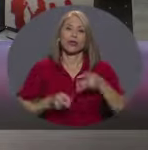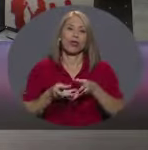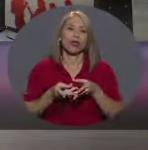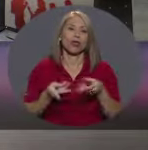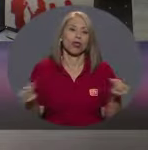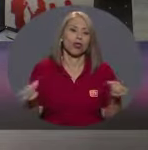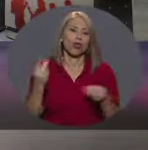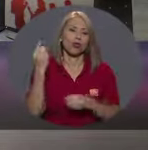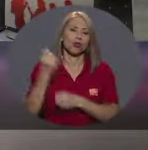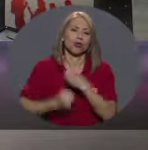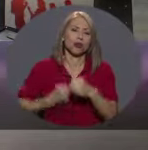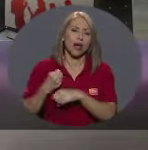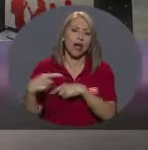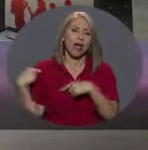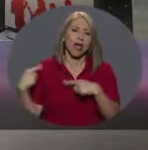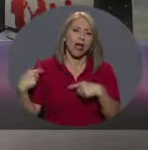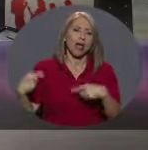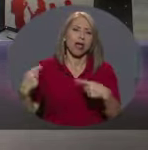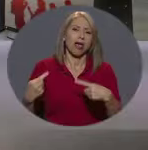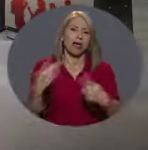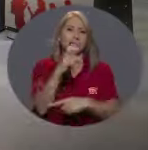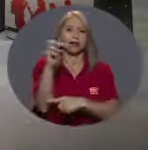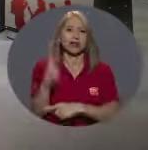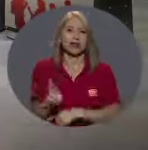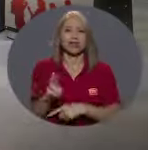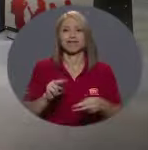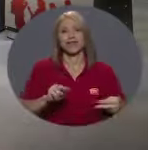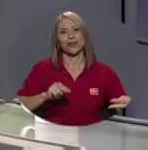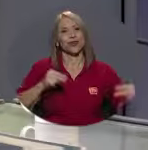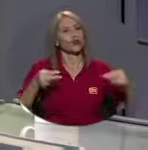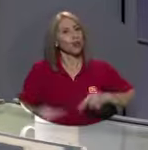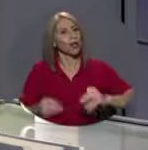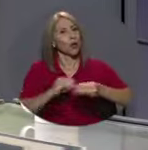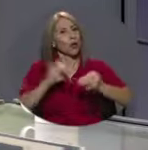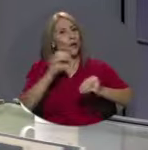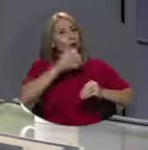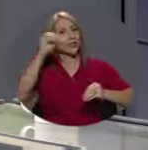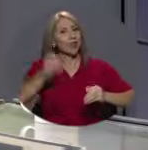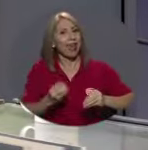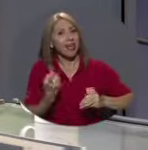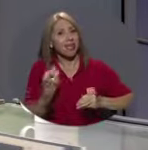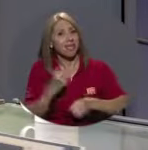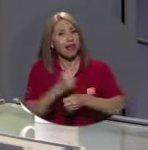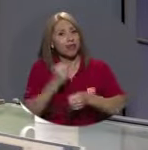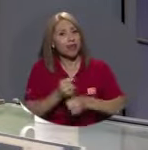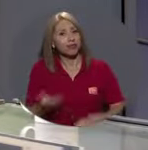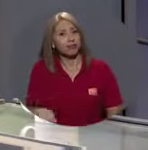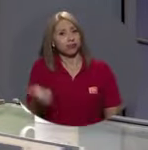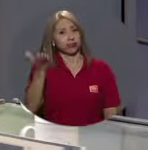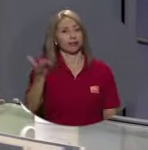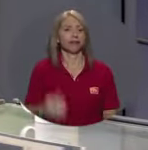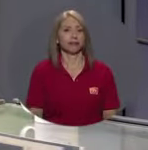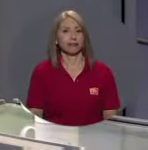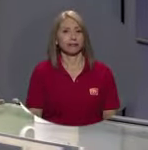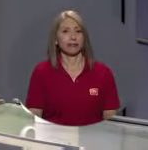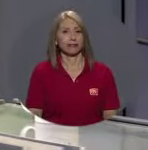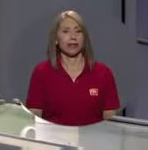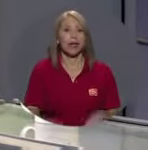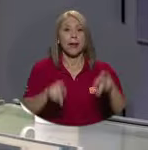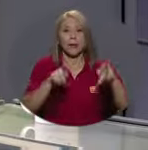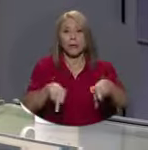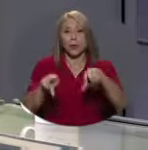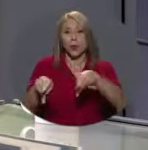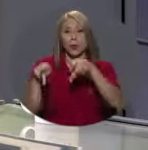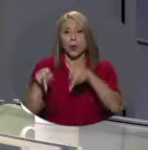resolver durante muchas décadas en Costa Rica. Por el contrario, más bien ha incrementado. Sí. Y por ende, la población